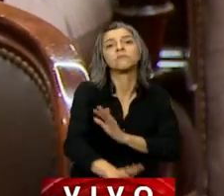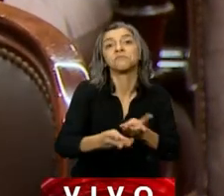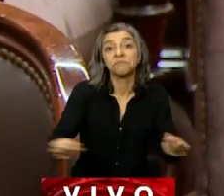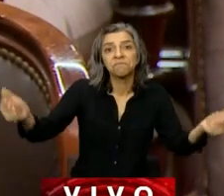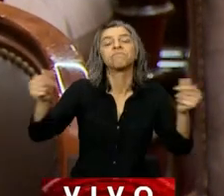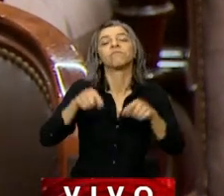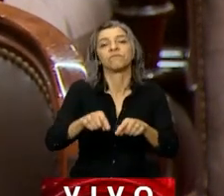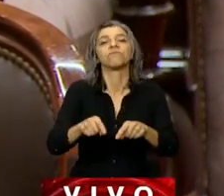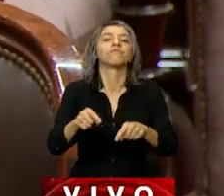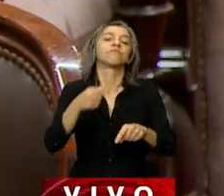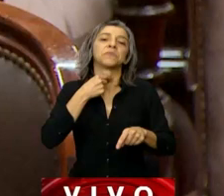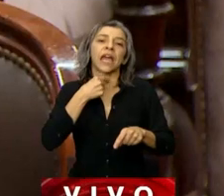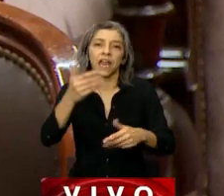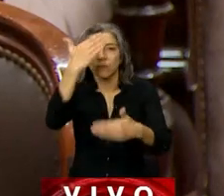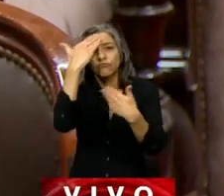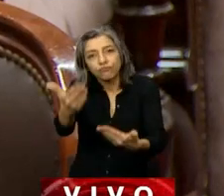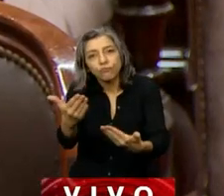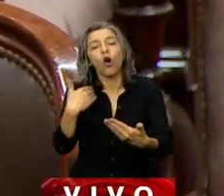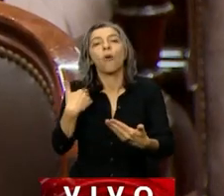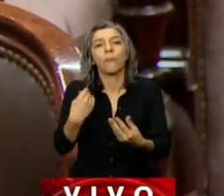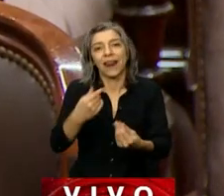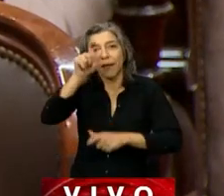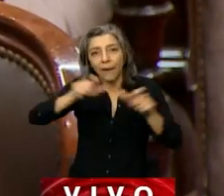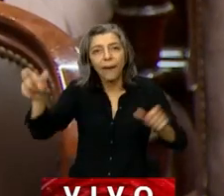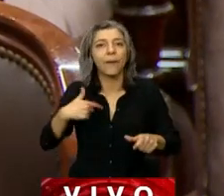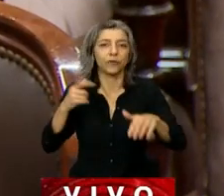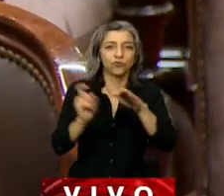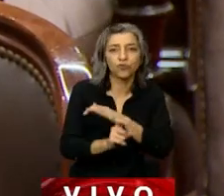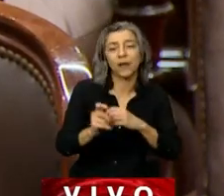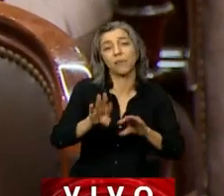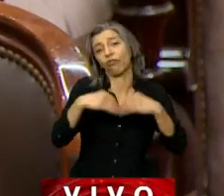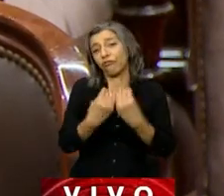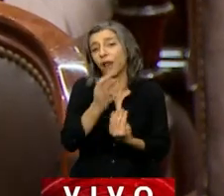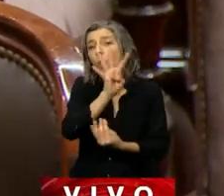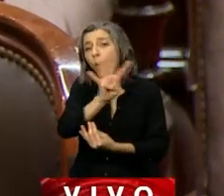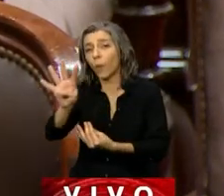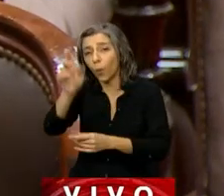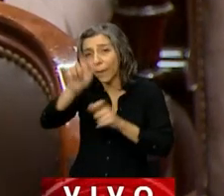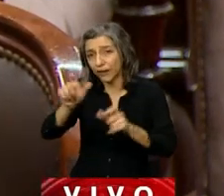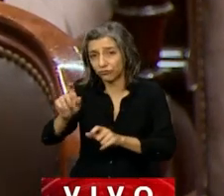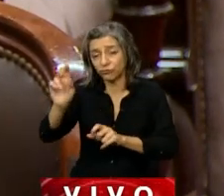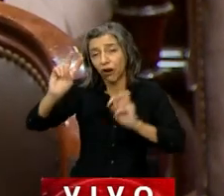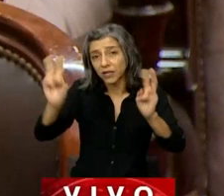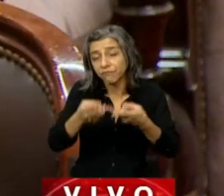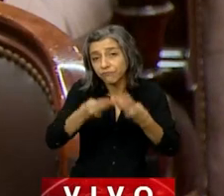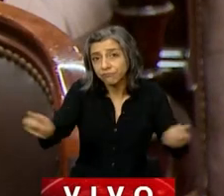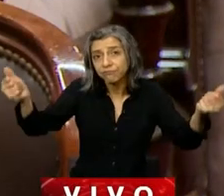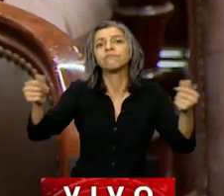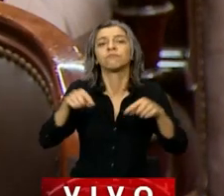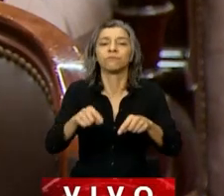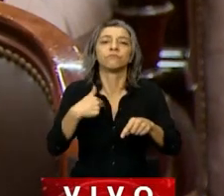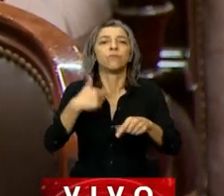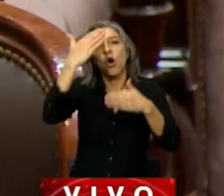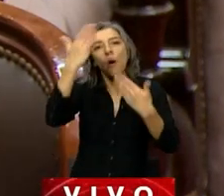histórico nacional a los restos náufragos del submarino Ara San Juan y de sus 44 héroes, y creemos que este es